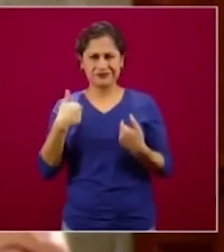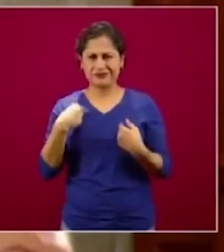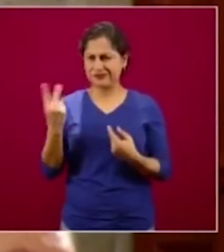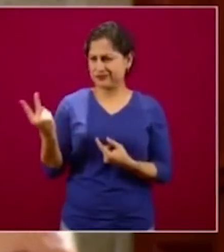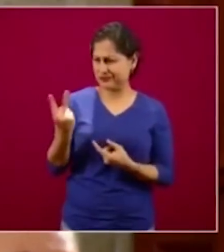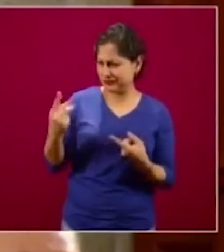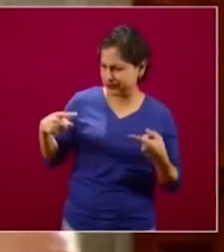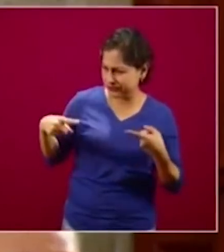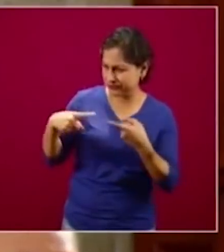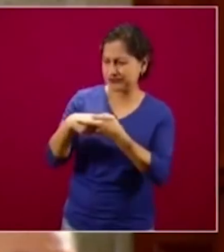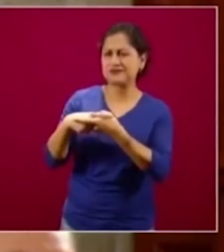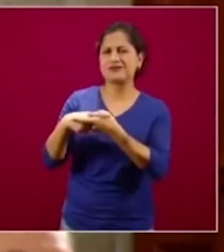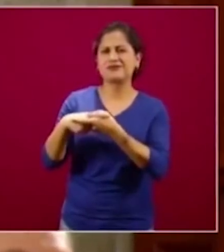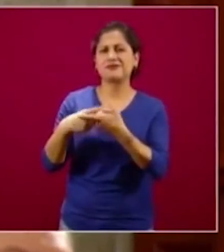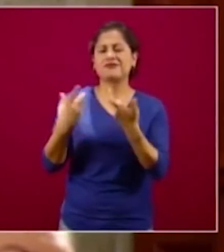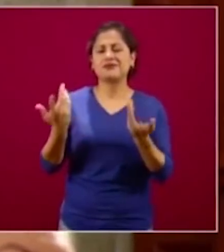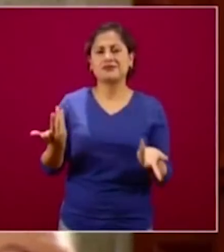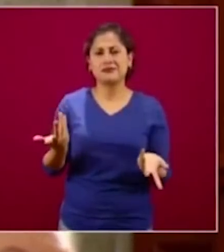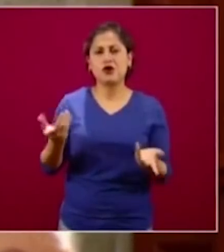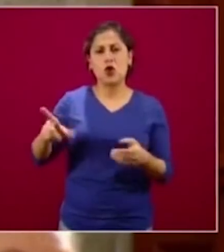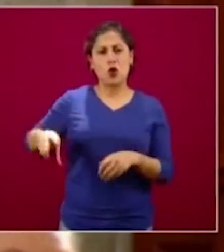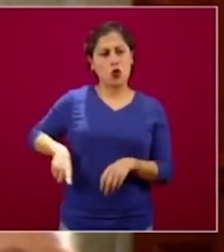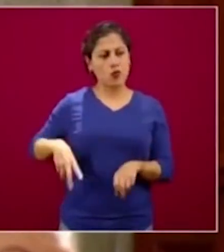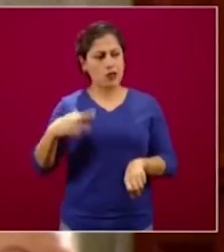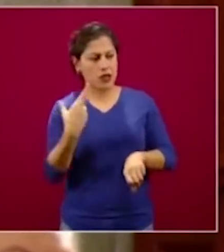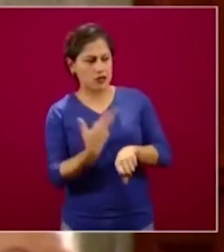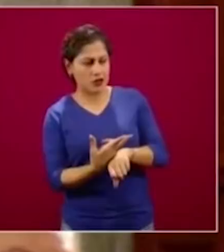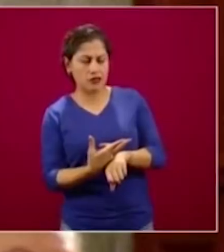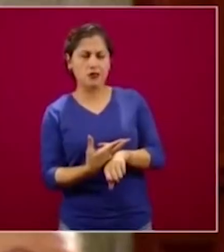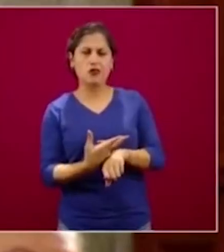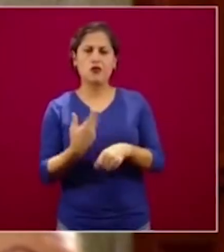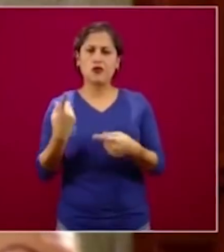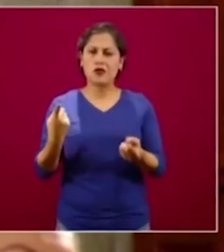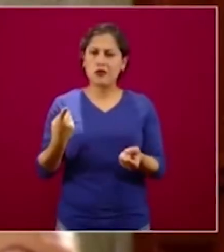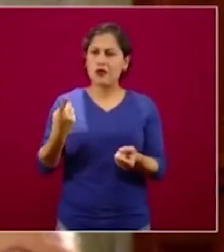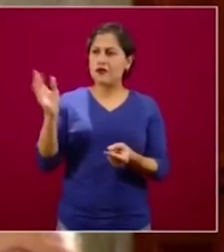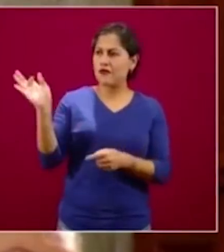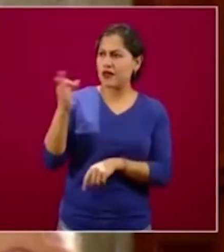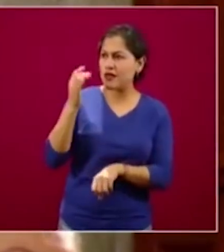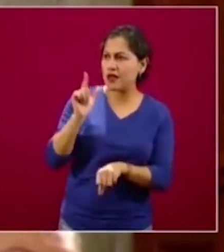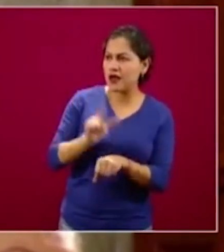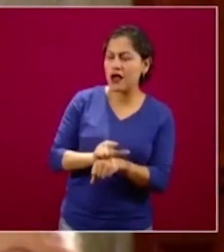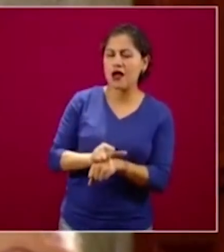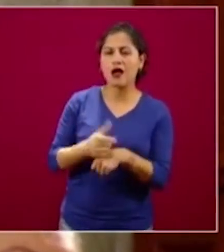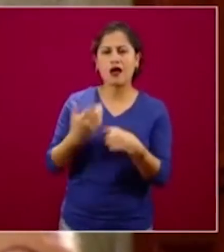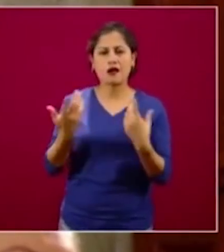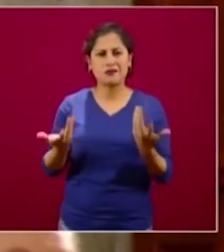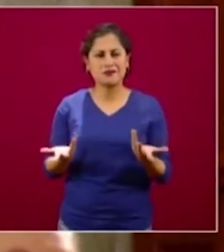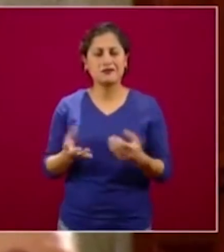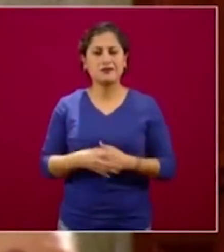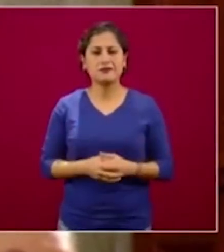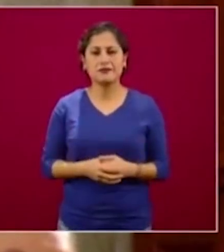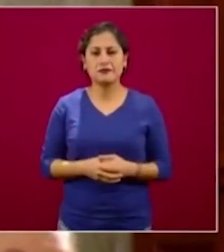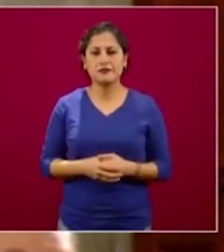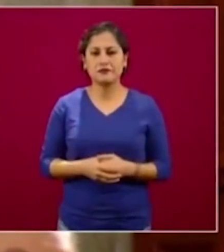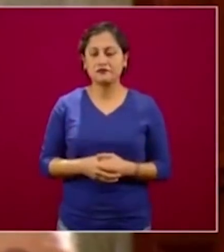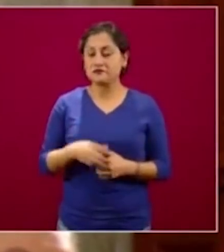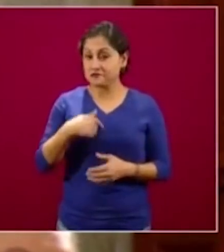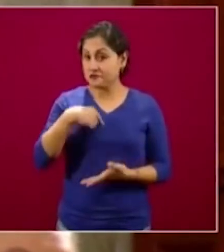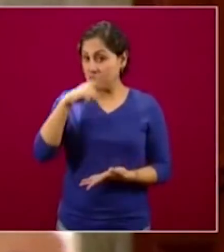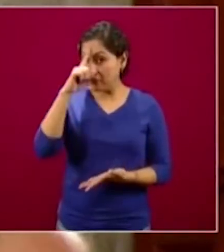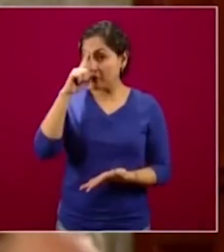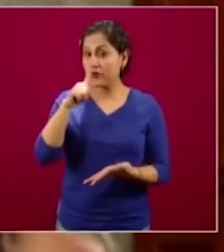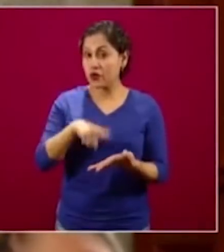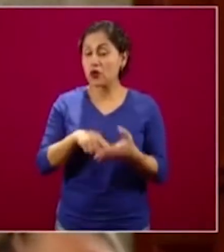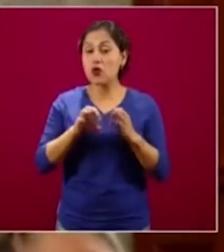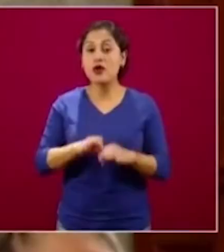discrepancia entre los gobernadores y el anuncio que hace el gobierno federal. Sí es importante que haya un